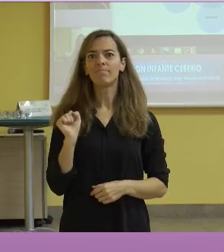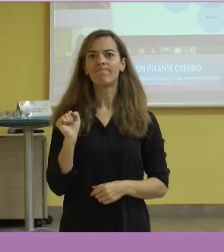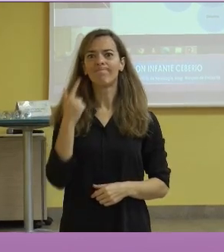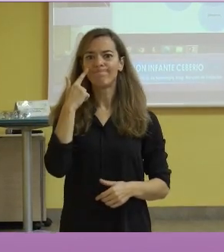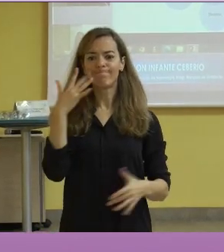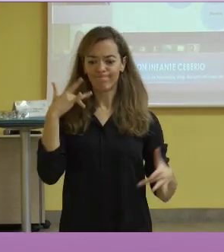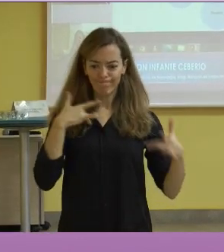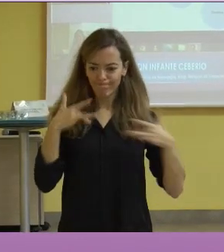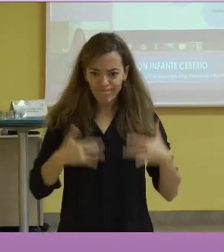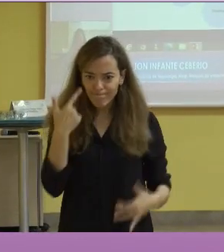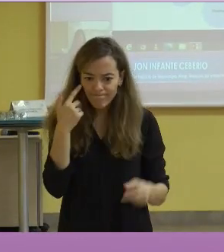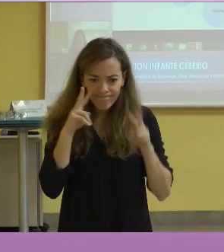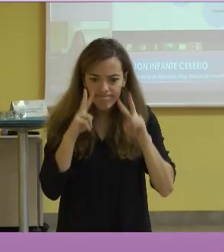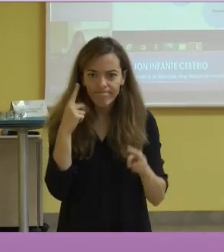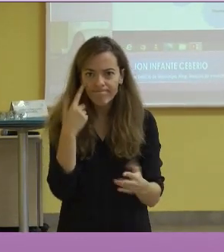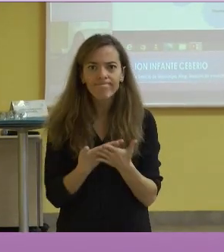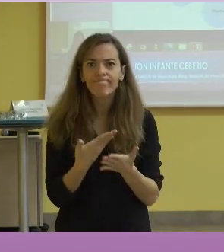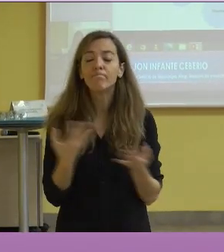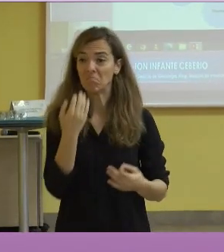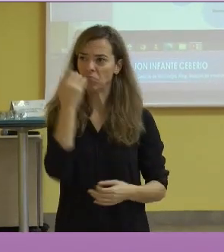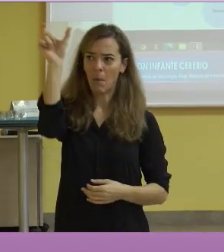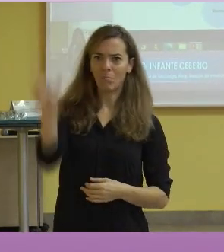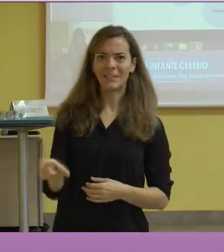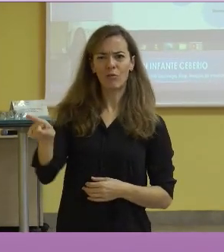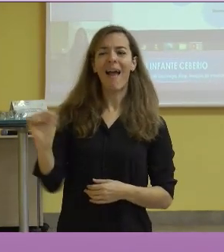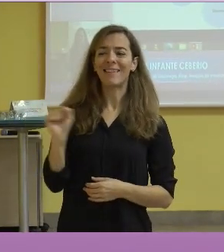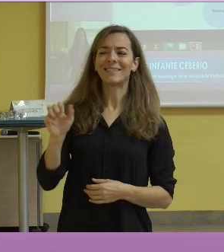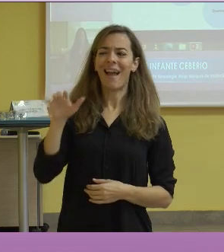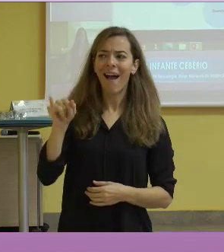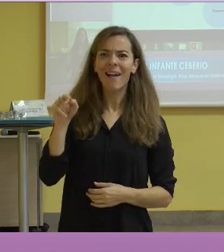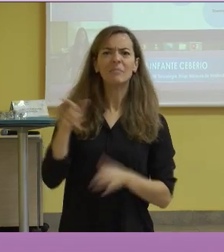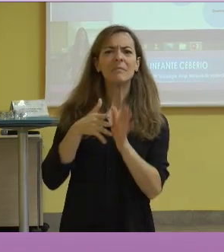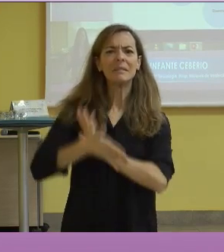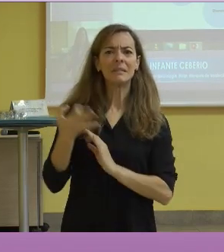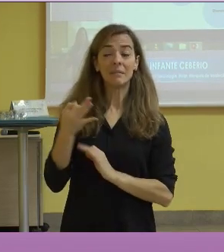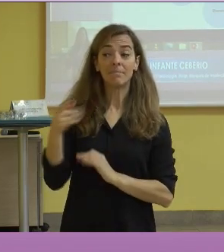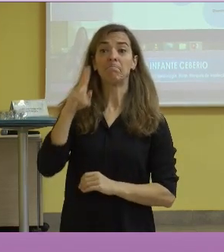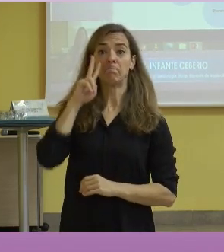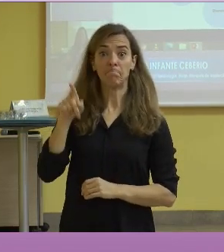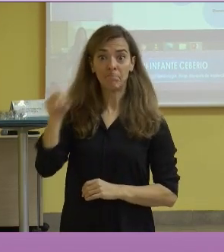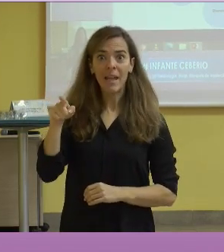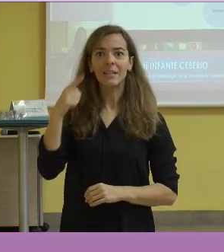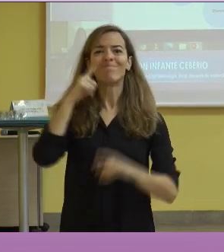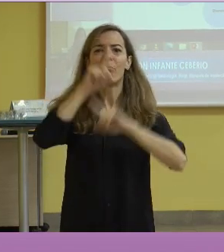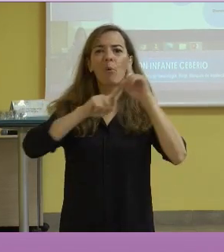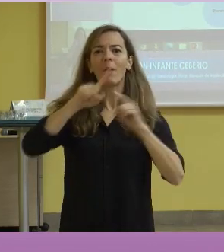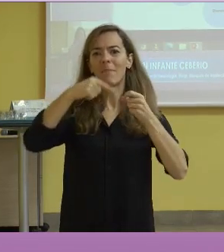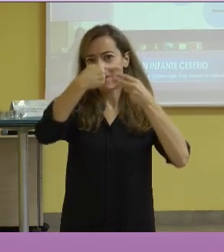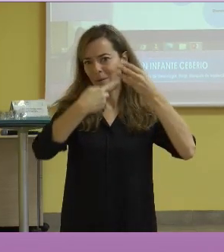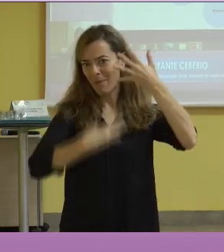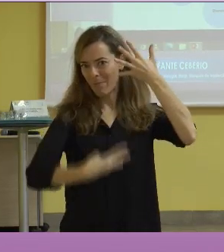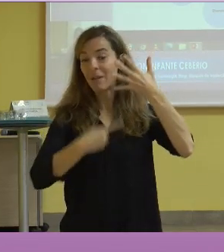manifestaciones clínicas que incluye, ¿no? Cuando decimos que un paciente tiene ataxia, pues vamos a ver que va a tener esta serie de problemas. Va a